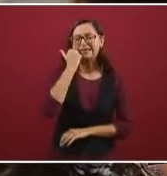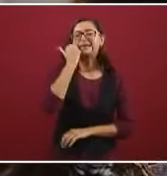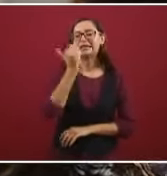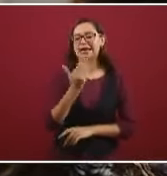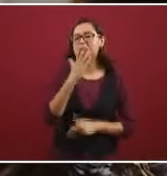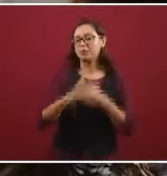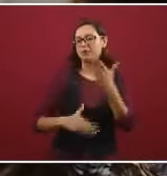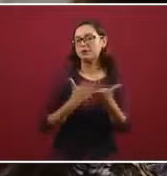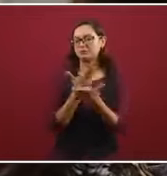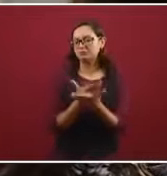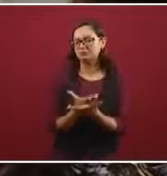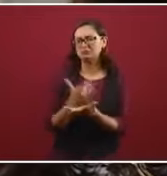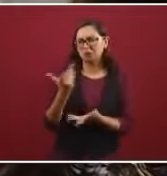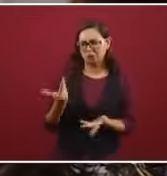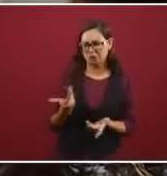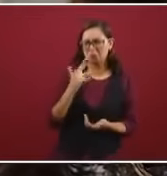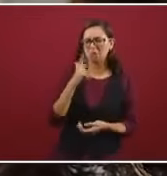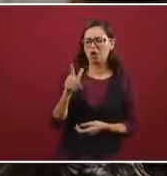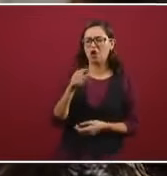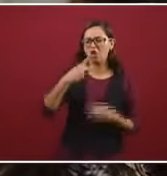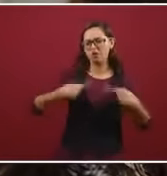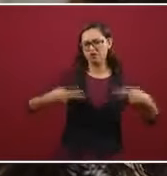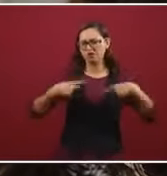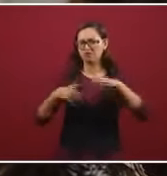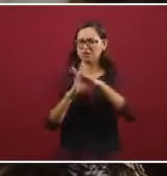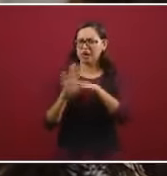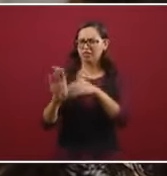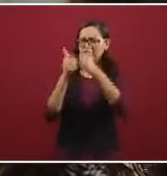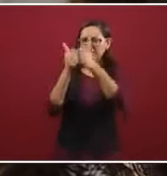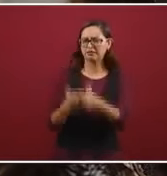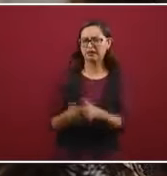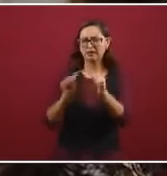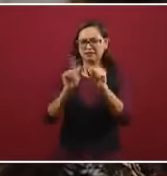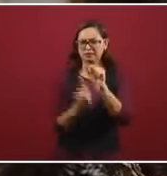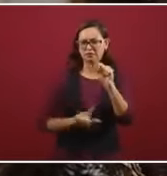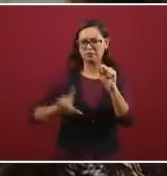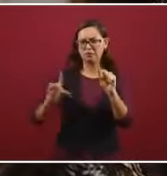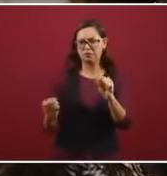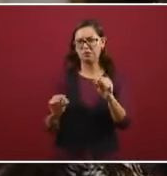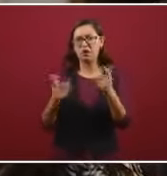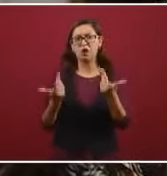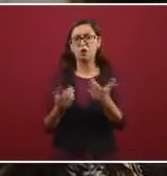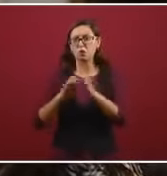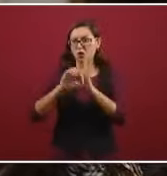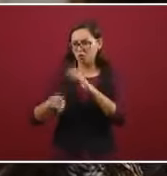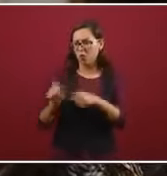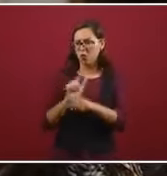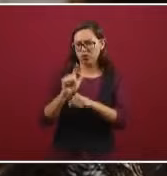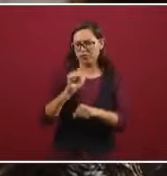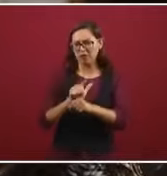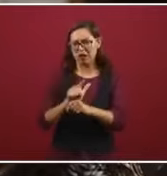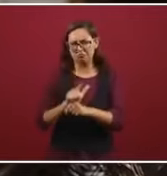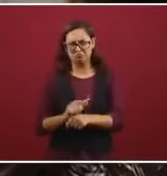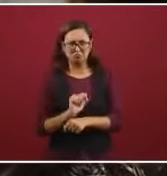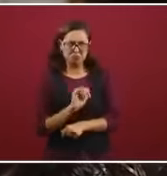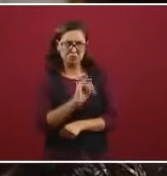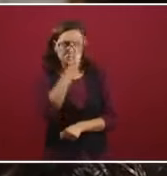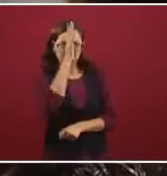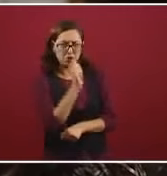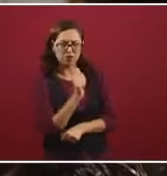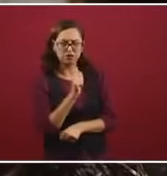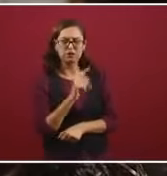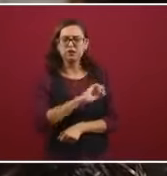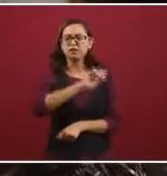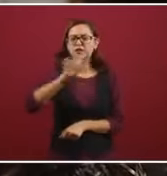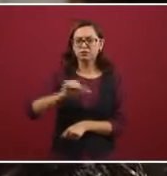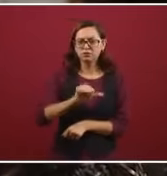el interés en aplicar esta estrategia, que ha aceptado, por ejemplo, Guatemala. Y